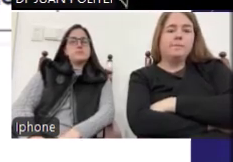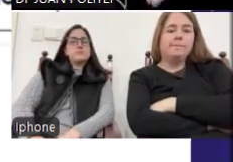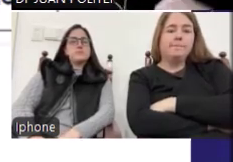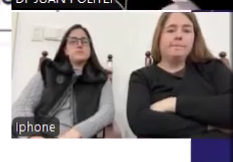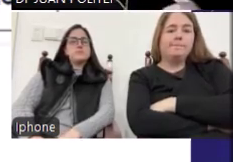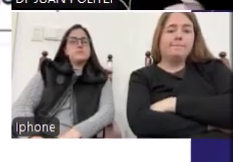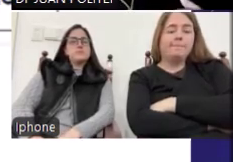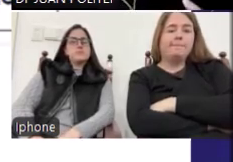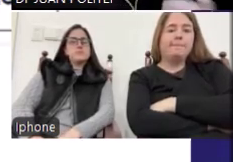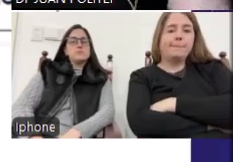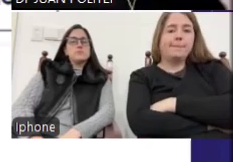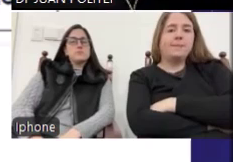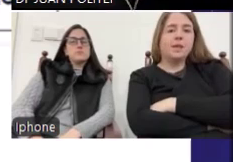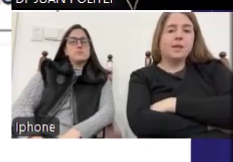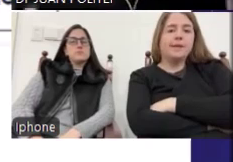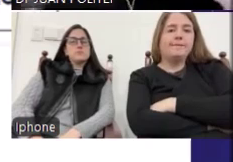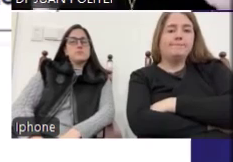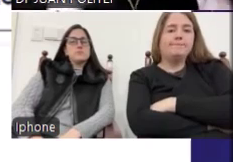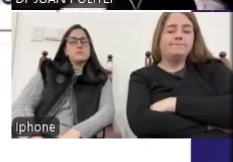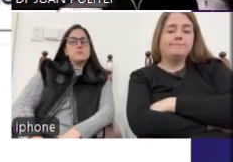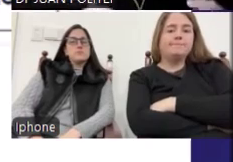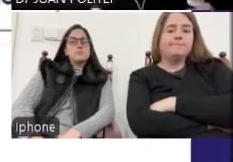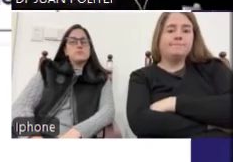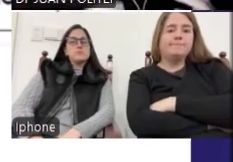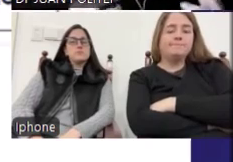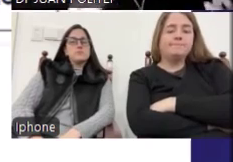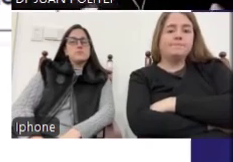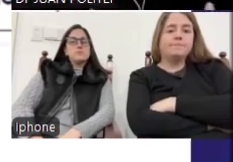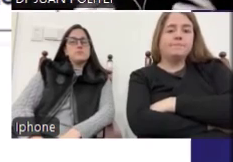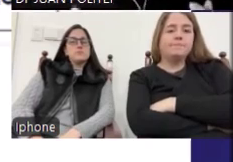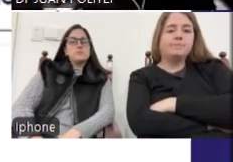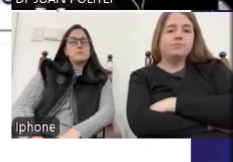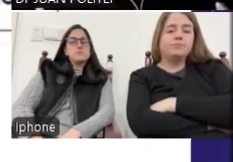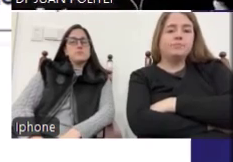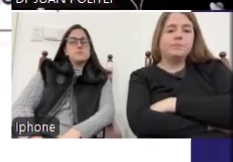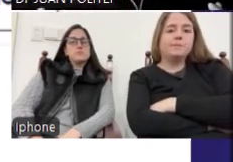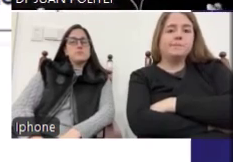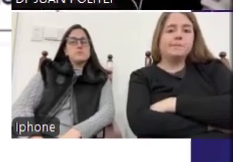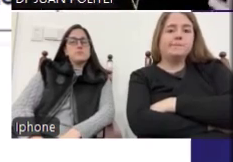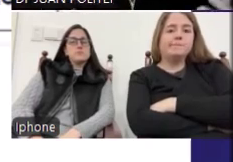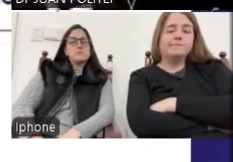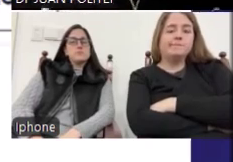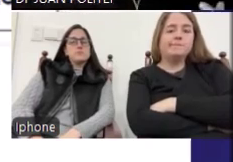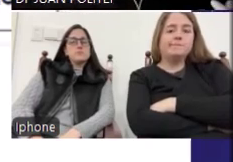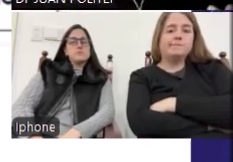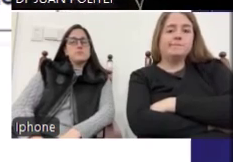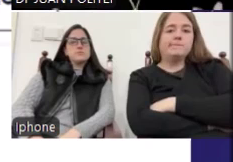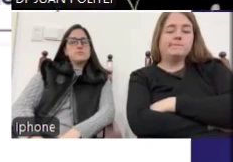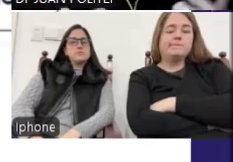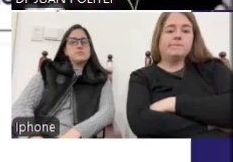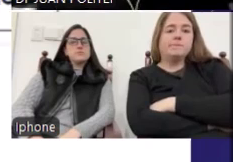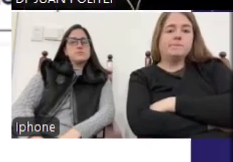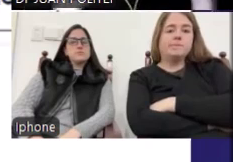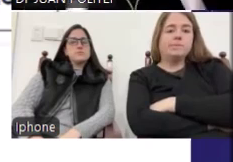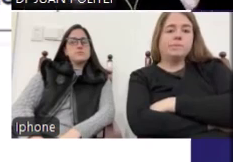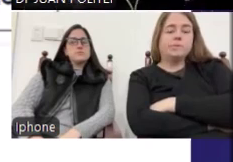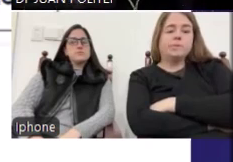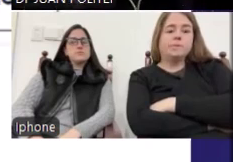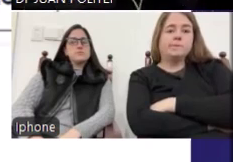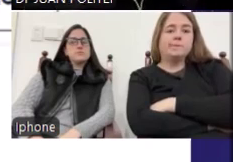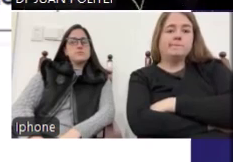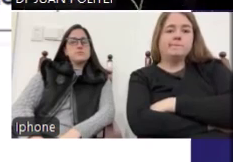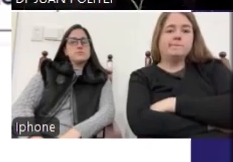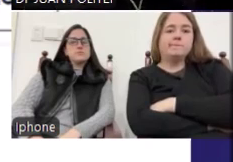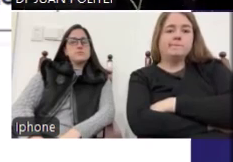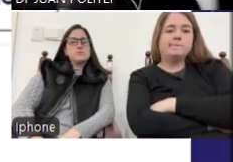que traerla desde afuera y al abaratar los costos por ser un biosimilar, nos permite que los pacientes puedan estar más